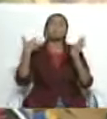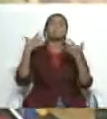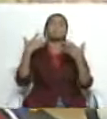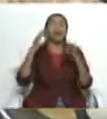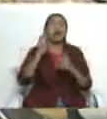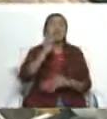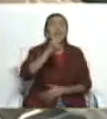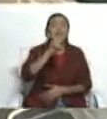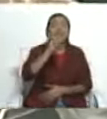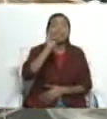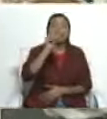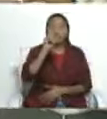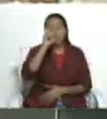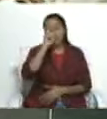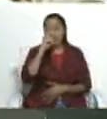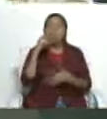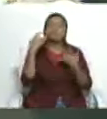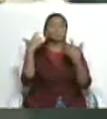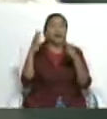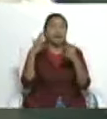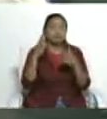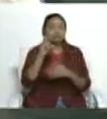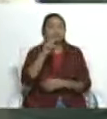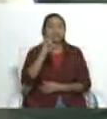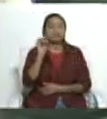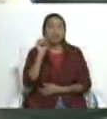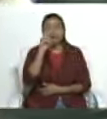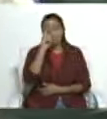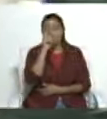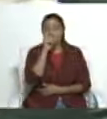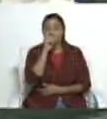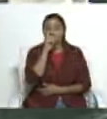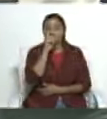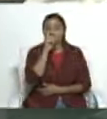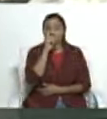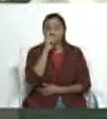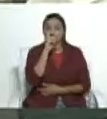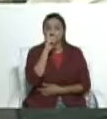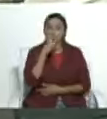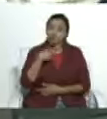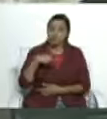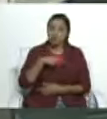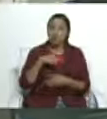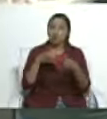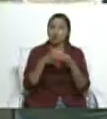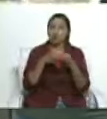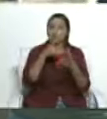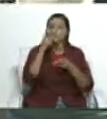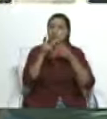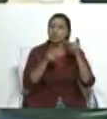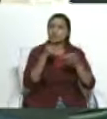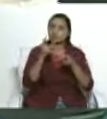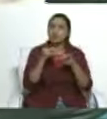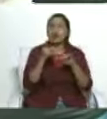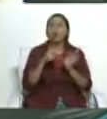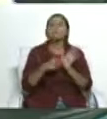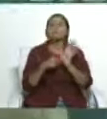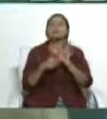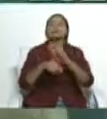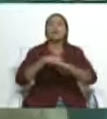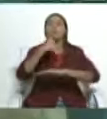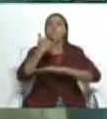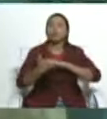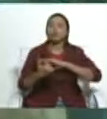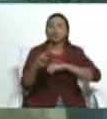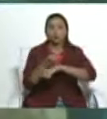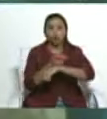después de más de 30 años, presidente, miembros de la Junta Directiva, nuestra organización política presenta un proyecto de gobierno,